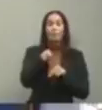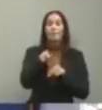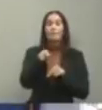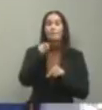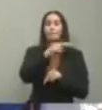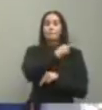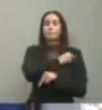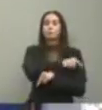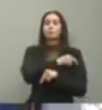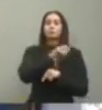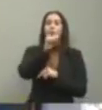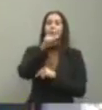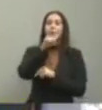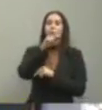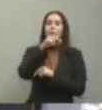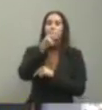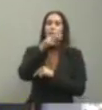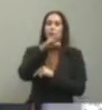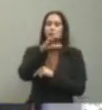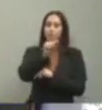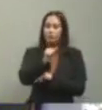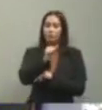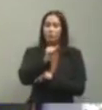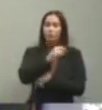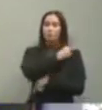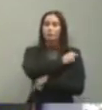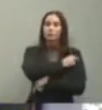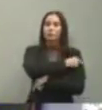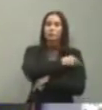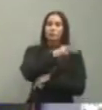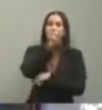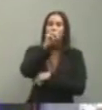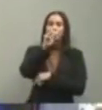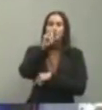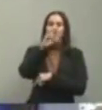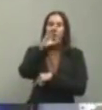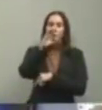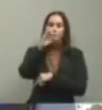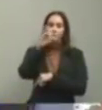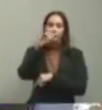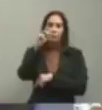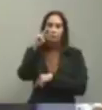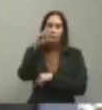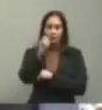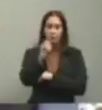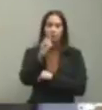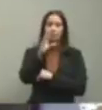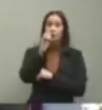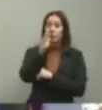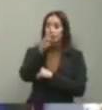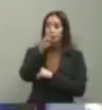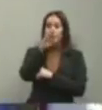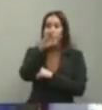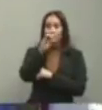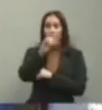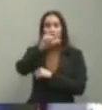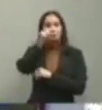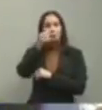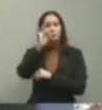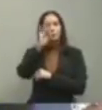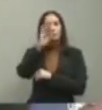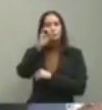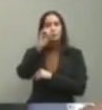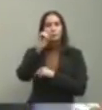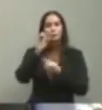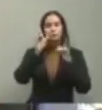tanto el hospital altagracia el hospital marcelino vélez cabral y báez y francisco limardo de puerto